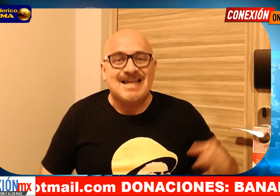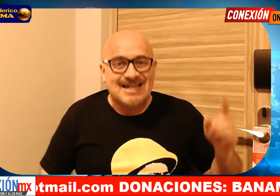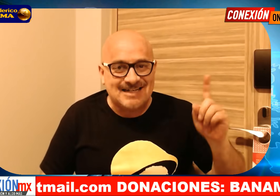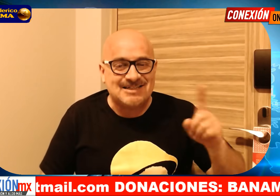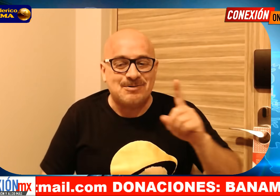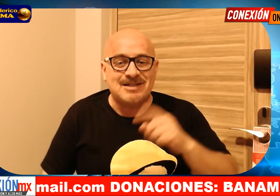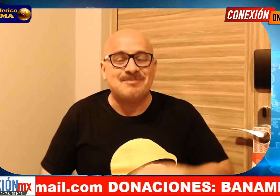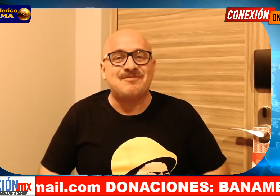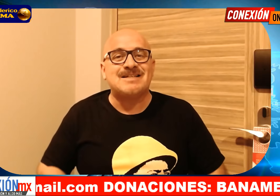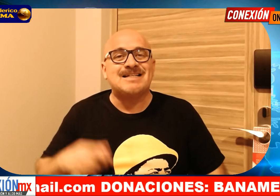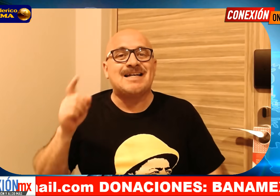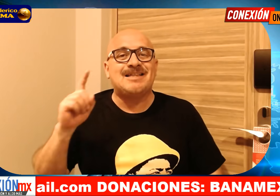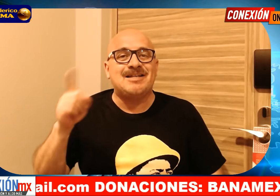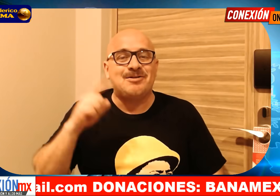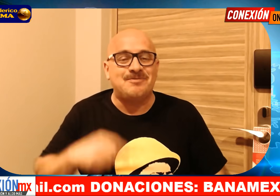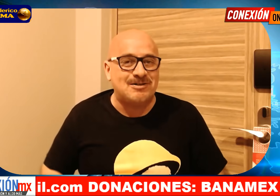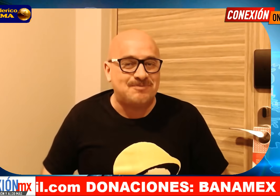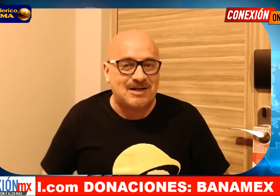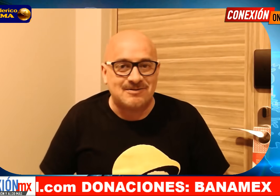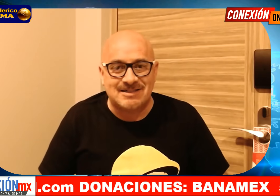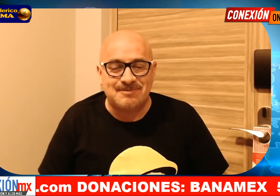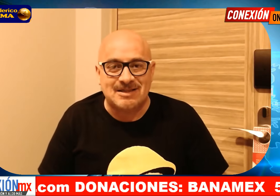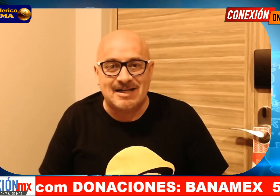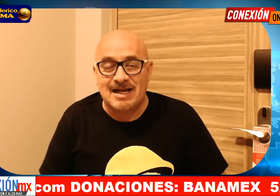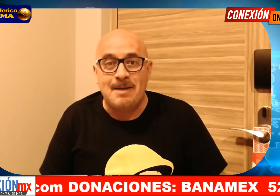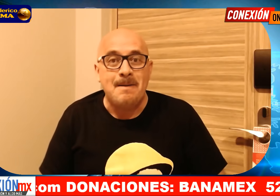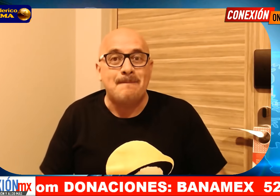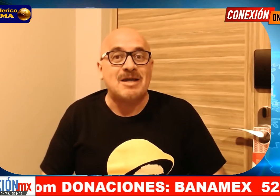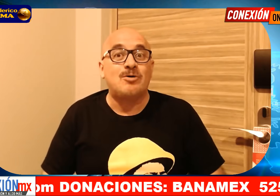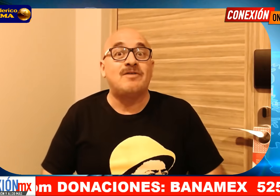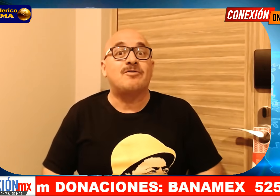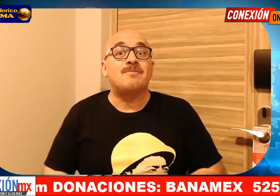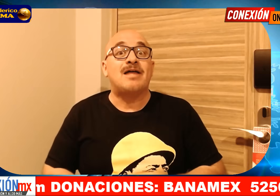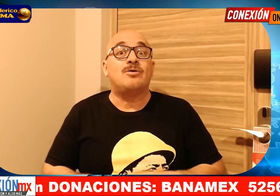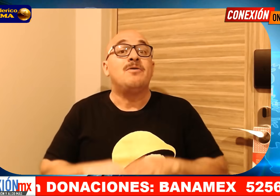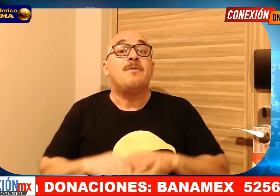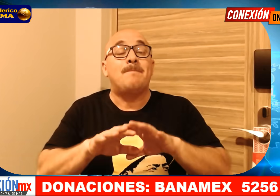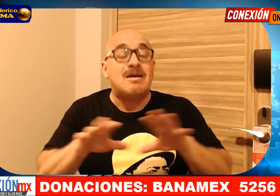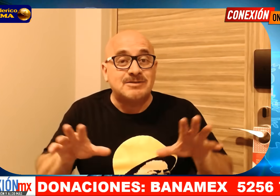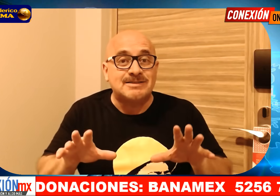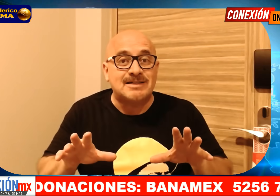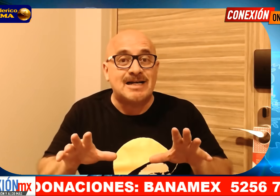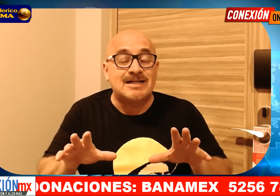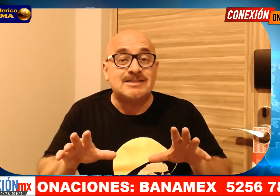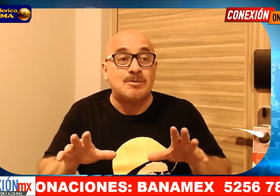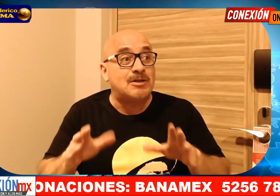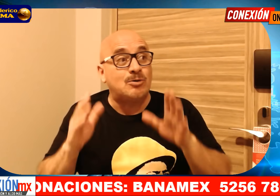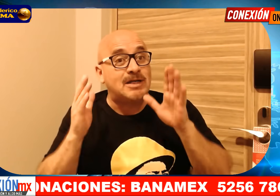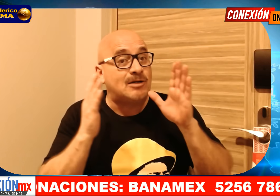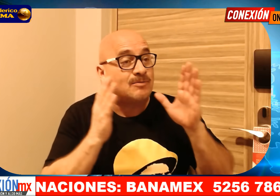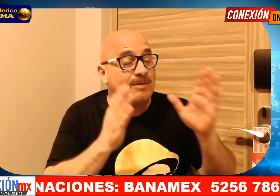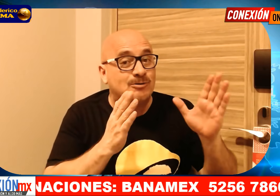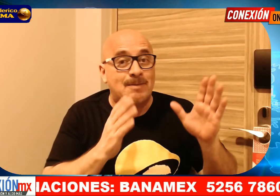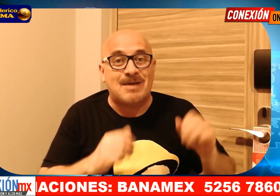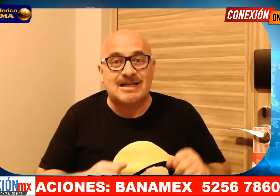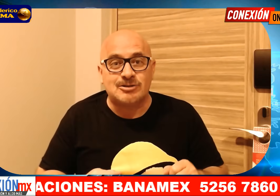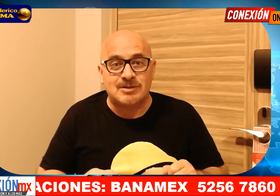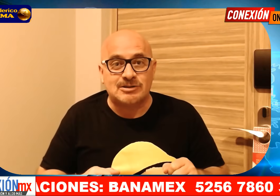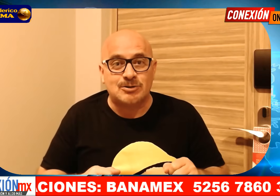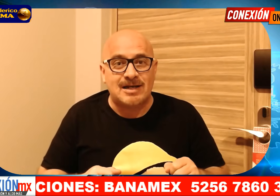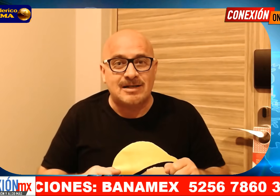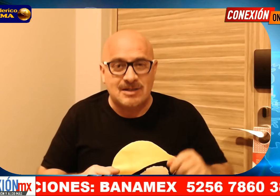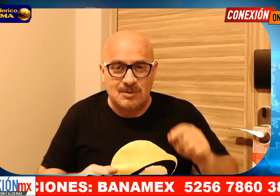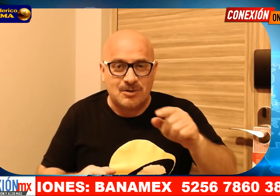canal en esta bolita más fácil. Y aquí tiene dos videos para que usted se mantenga mejor informado. Vamos a cerrar en este momento que ya nos vamos a